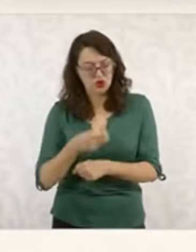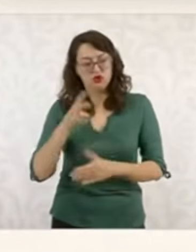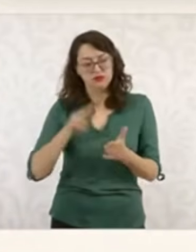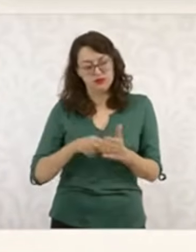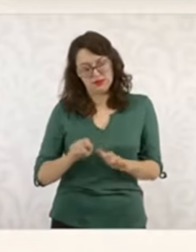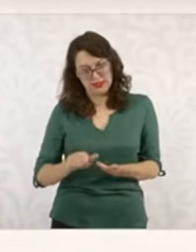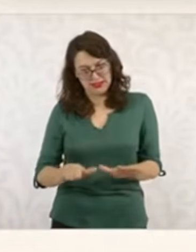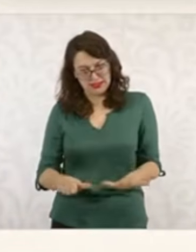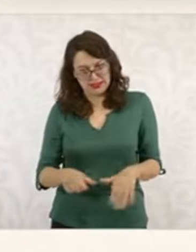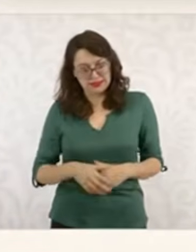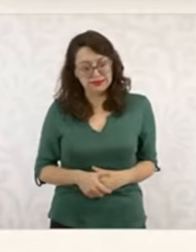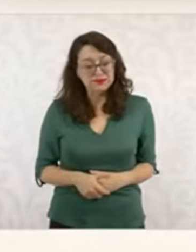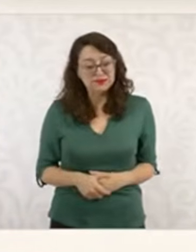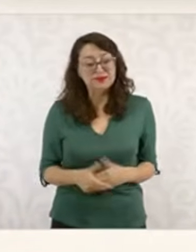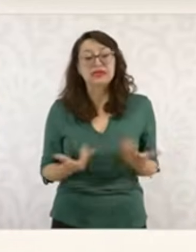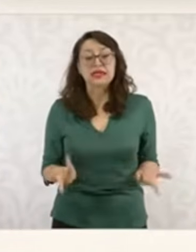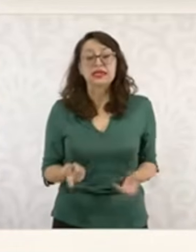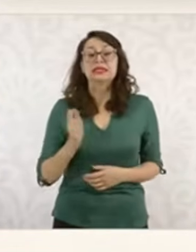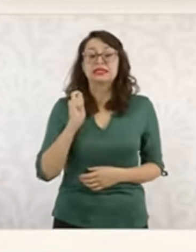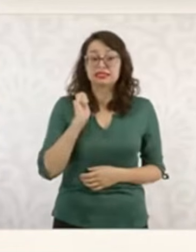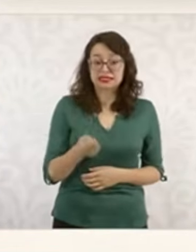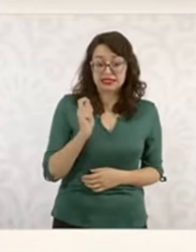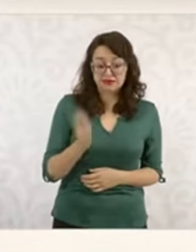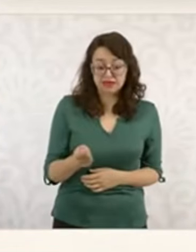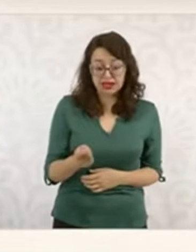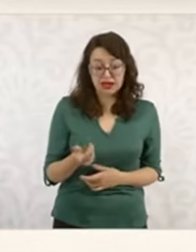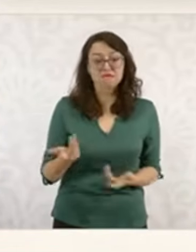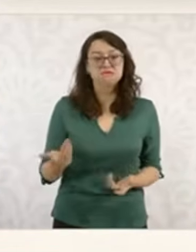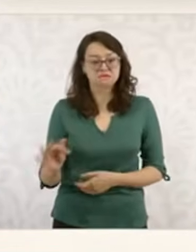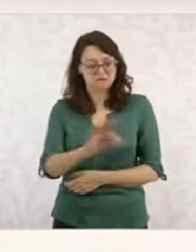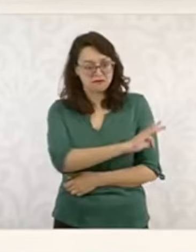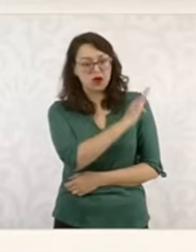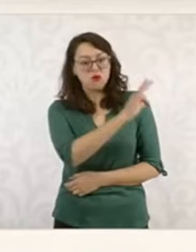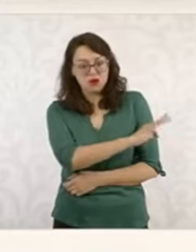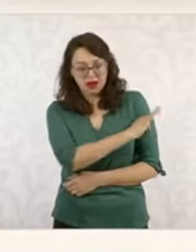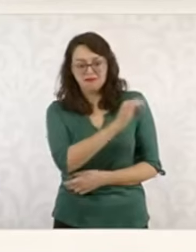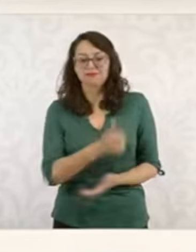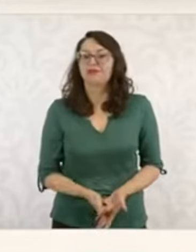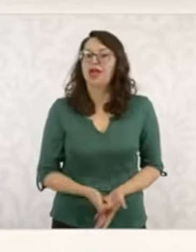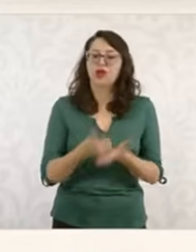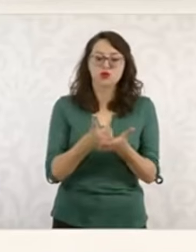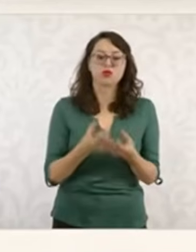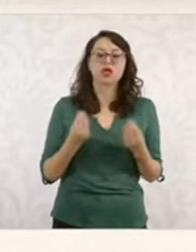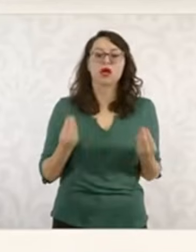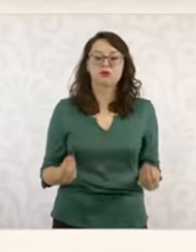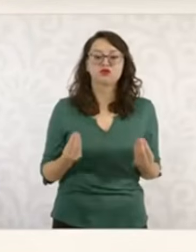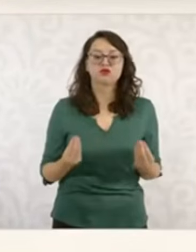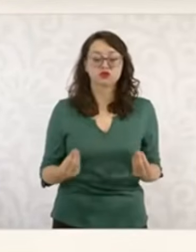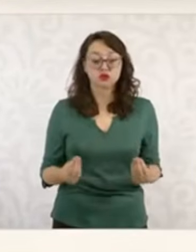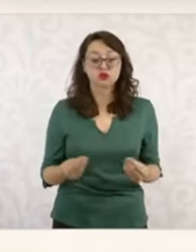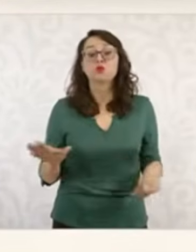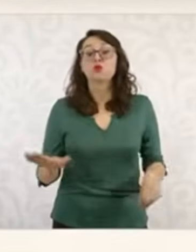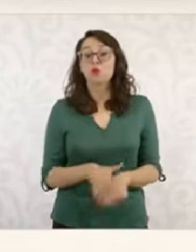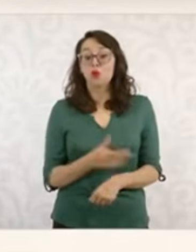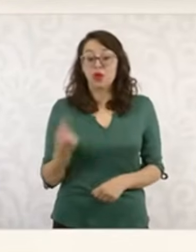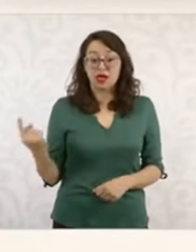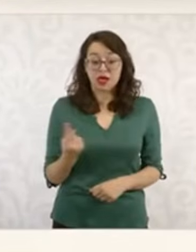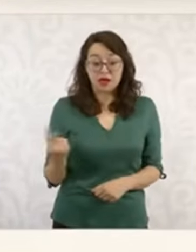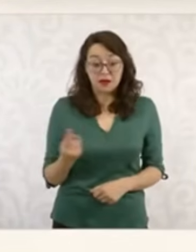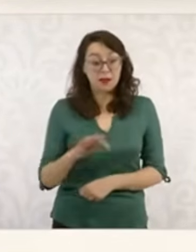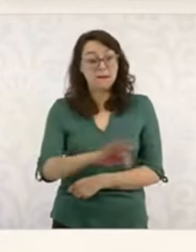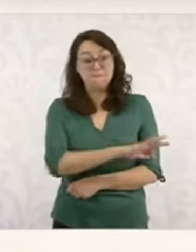eso? Quiere decir que la estrategia de vacunación está funcionando, porque si no tuviéramos la protección